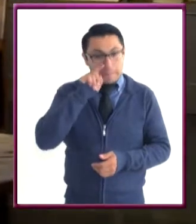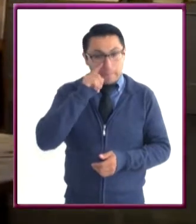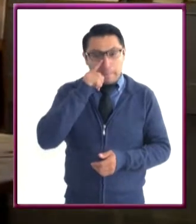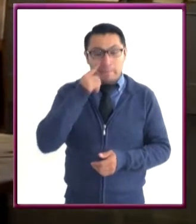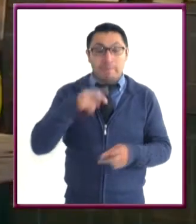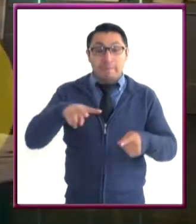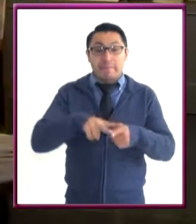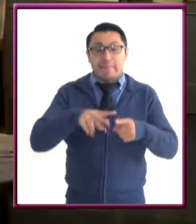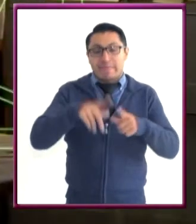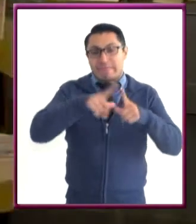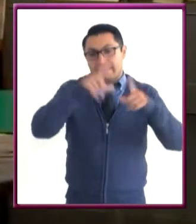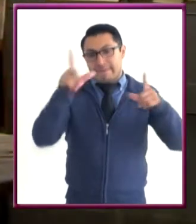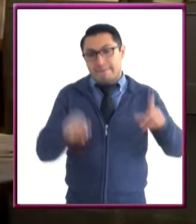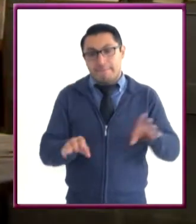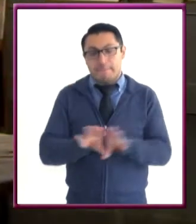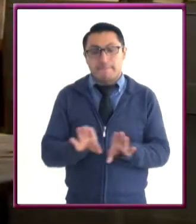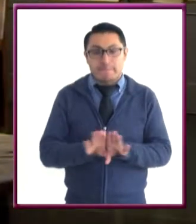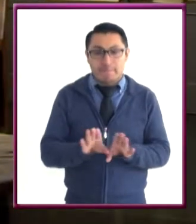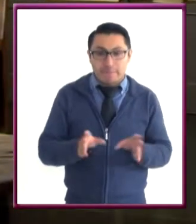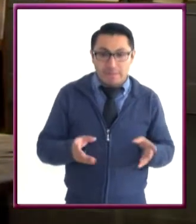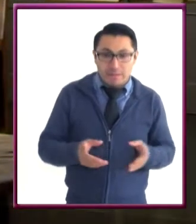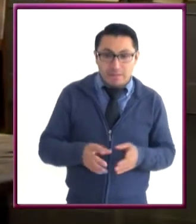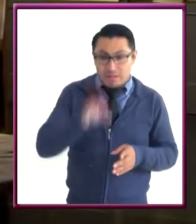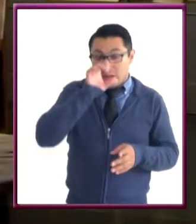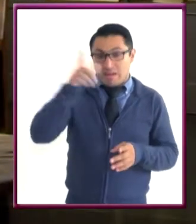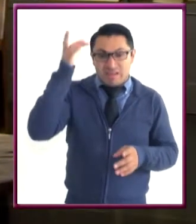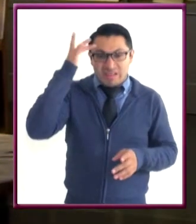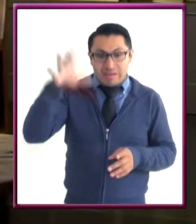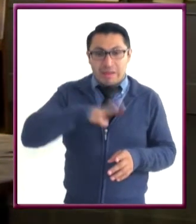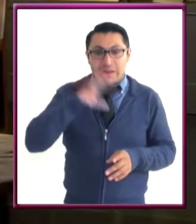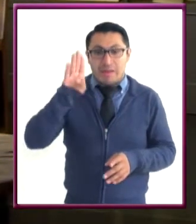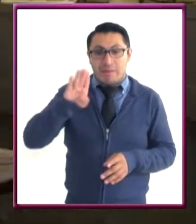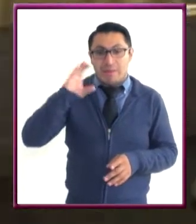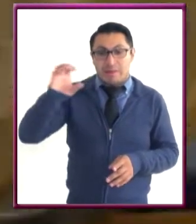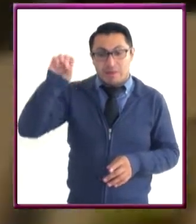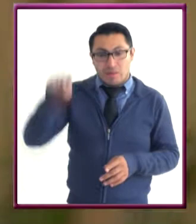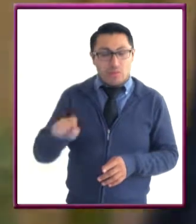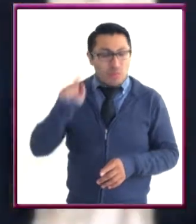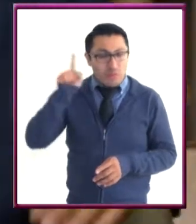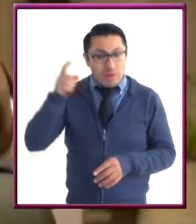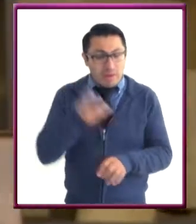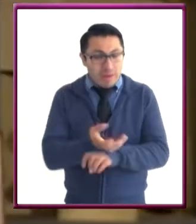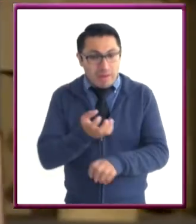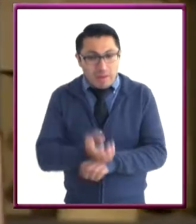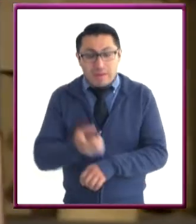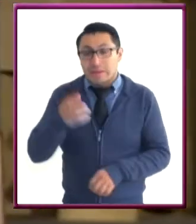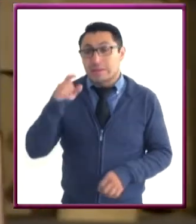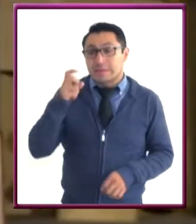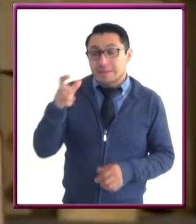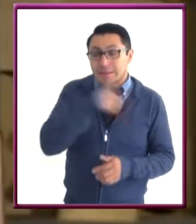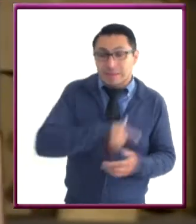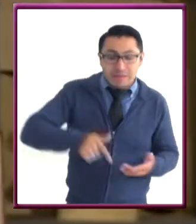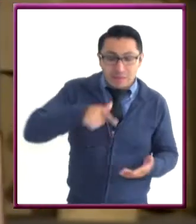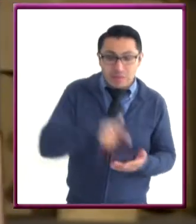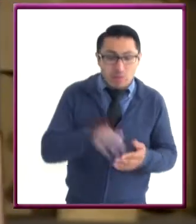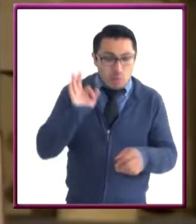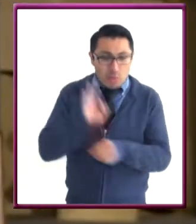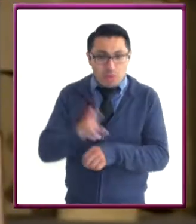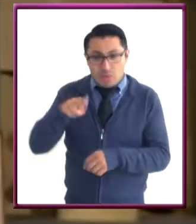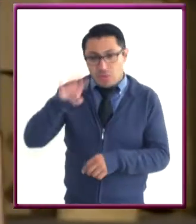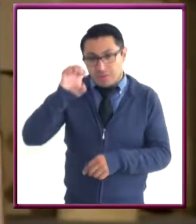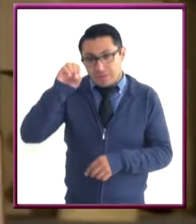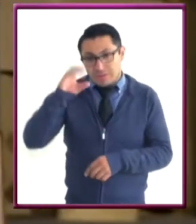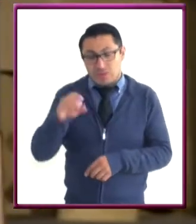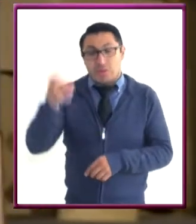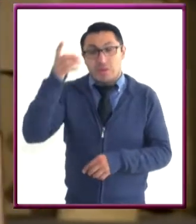El Parque Nacional Zona Marina del Archipiélago de Espíritu Santo se encuentra en Baja California Sur. Es un área natural protegida por la UNESCO y